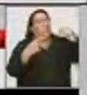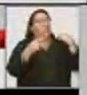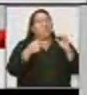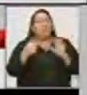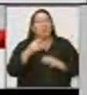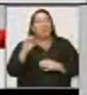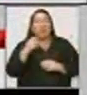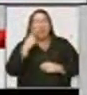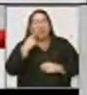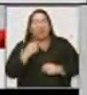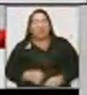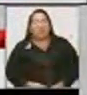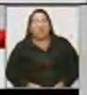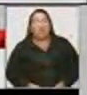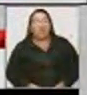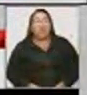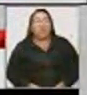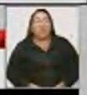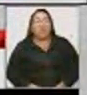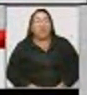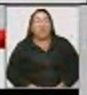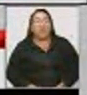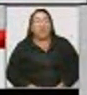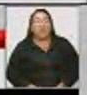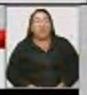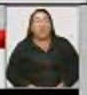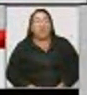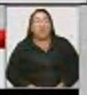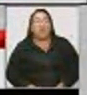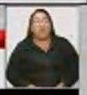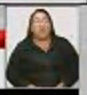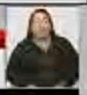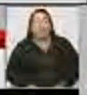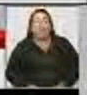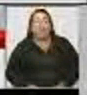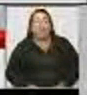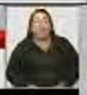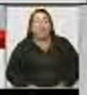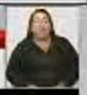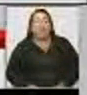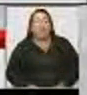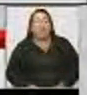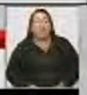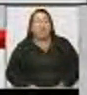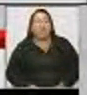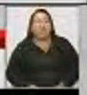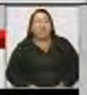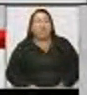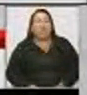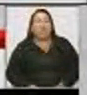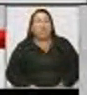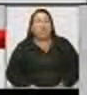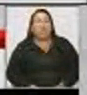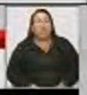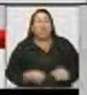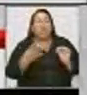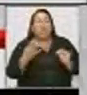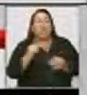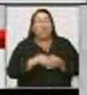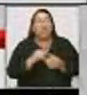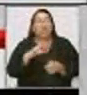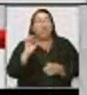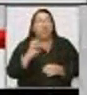son hombres. Las cifras de personas registradas en la SUNAT es superior en el año 2018 en un